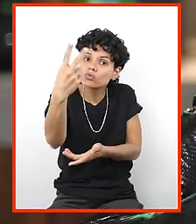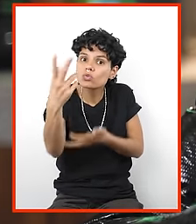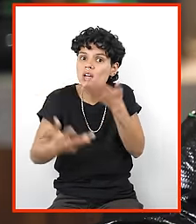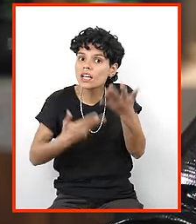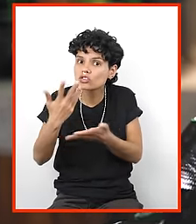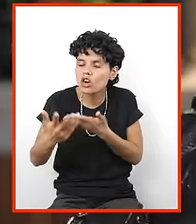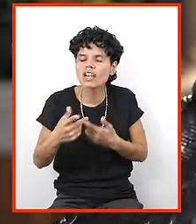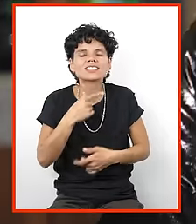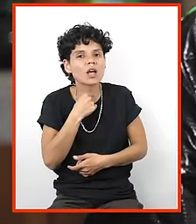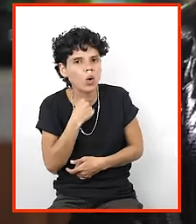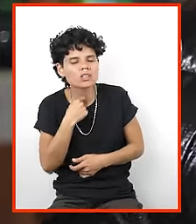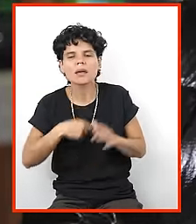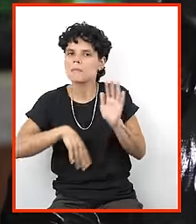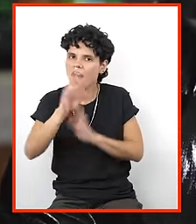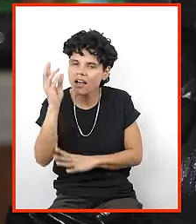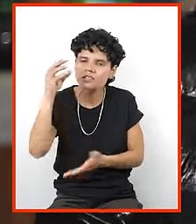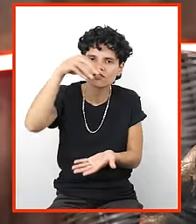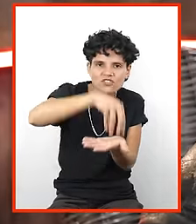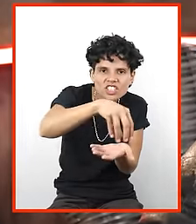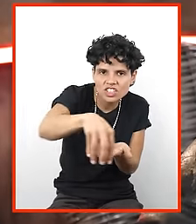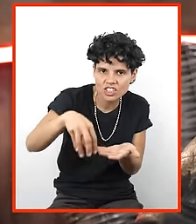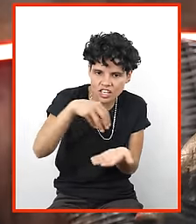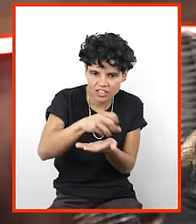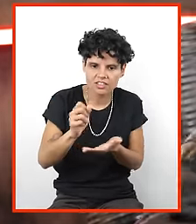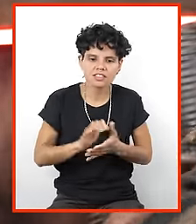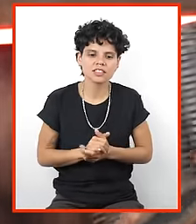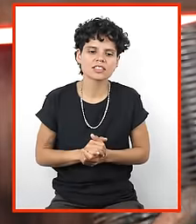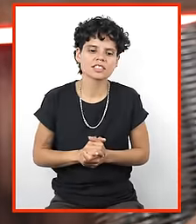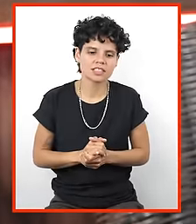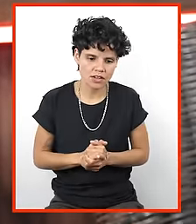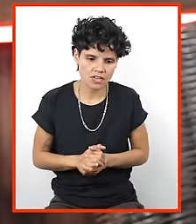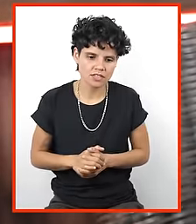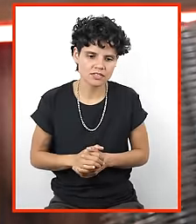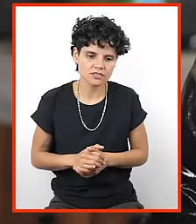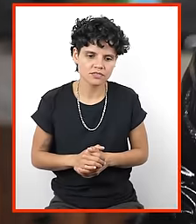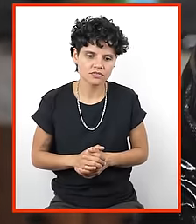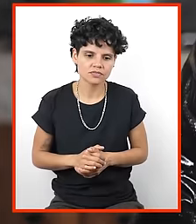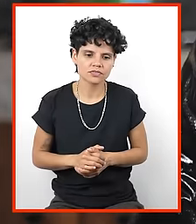ser del álbum que te han gustado. Ponle una fichita. Mira, yo...